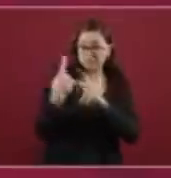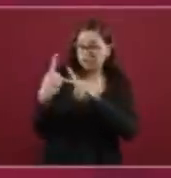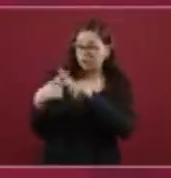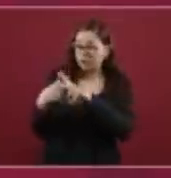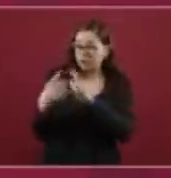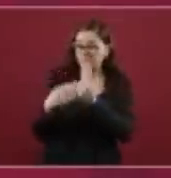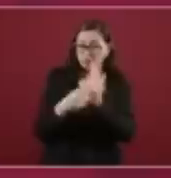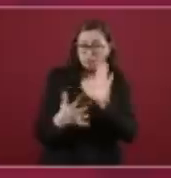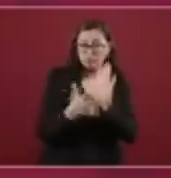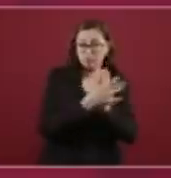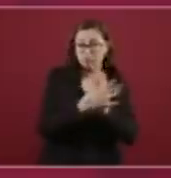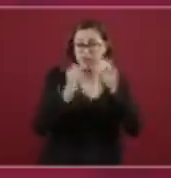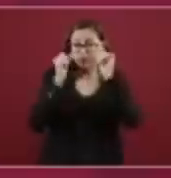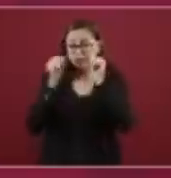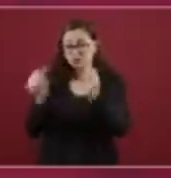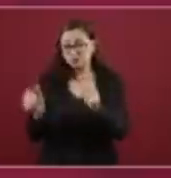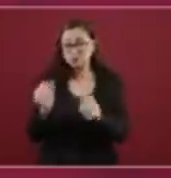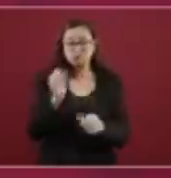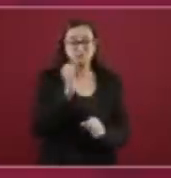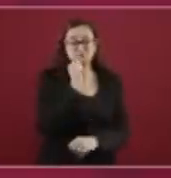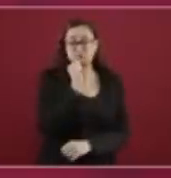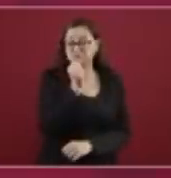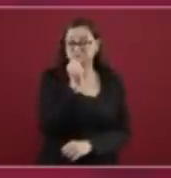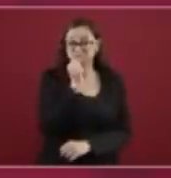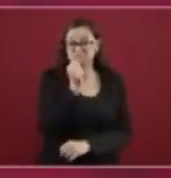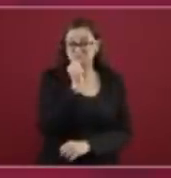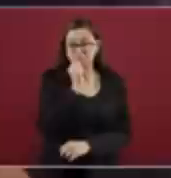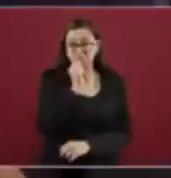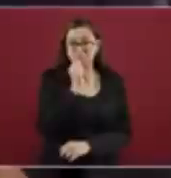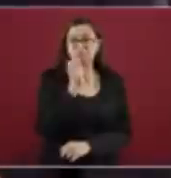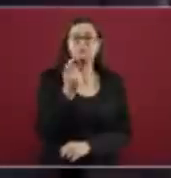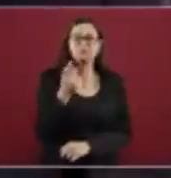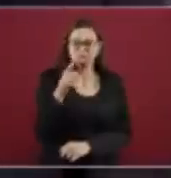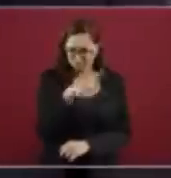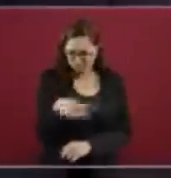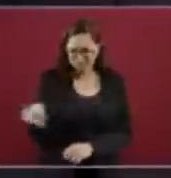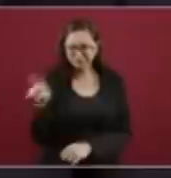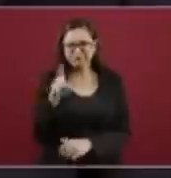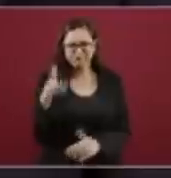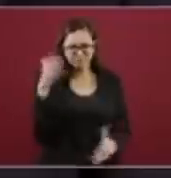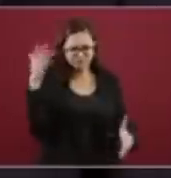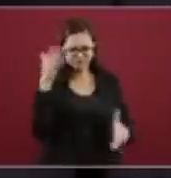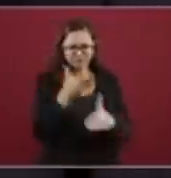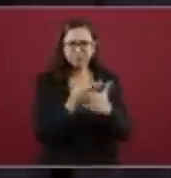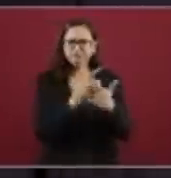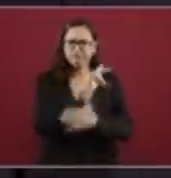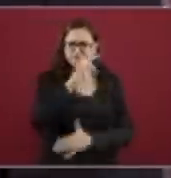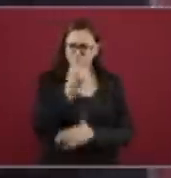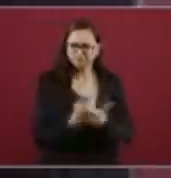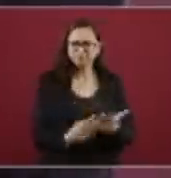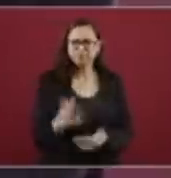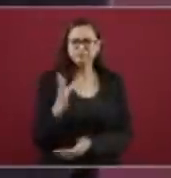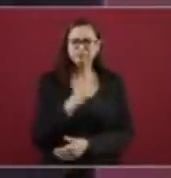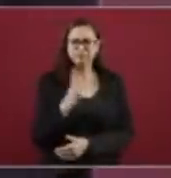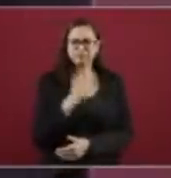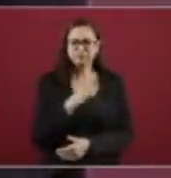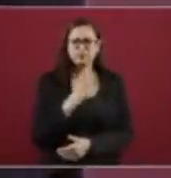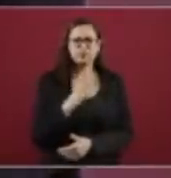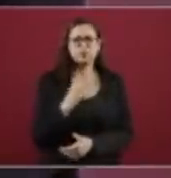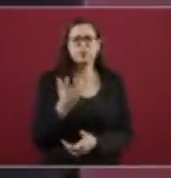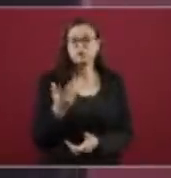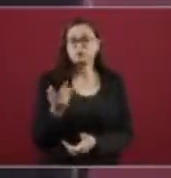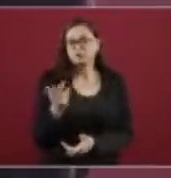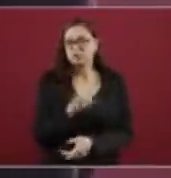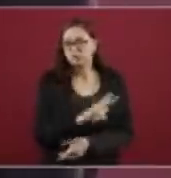son atendidos, que sepan que existen los programas y que todos debemos también